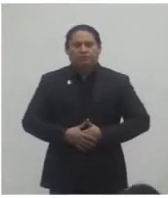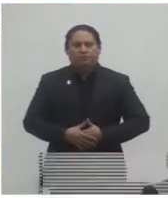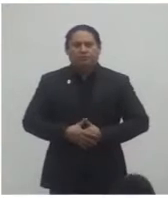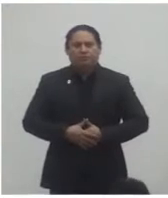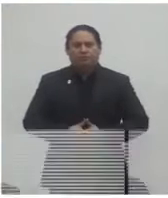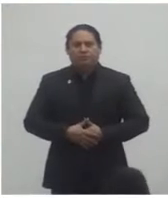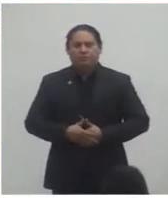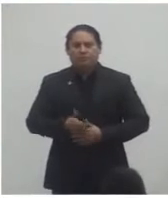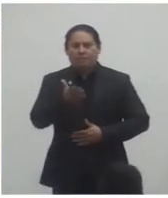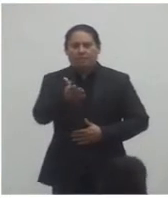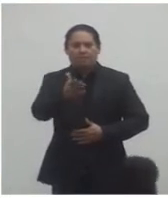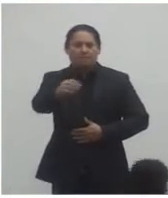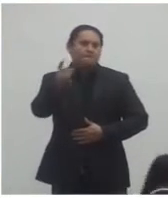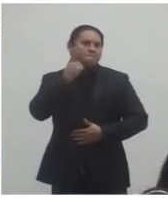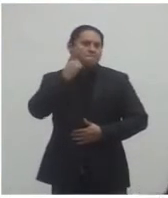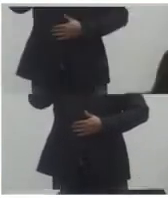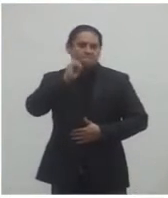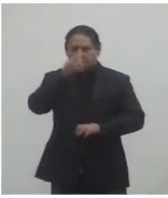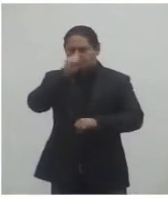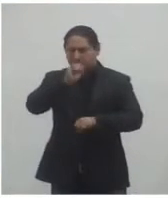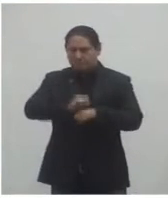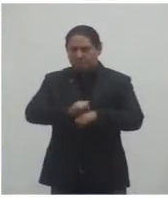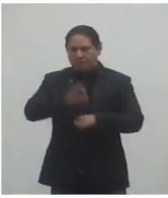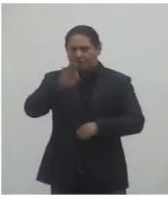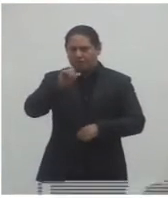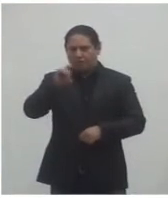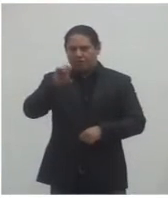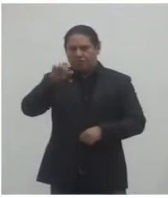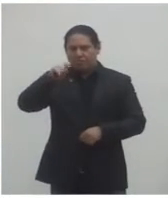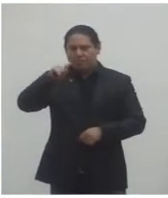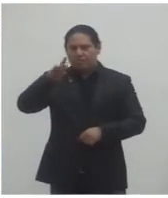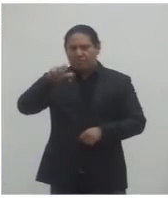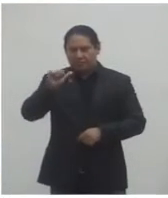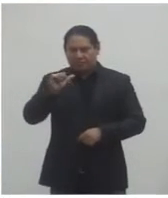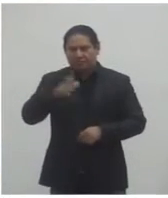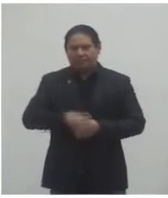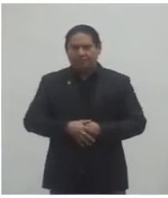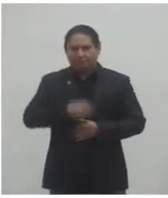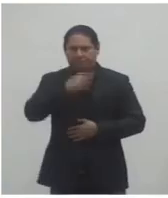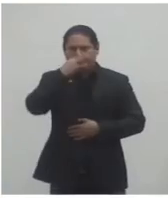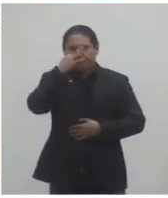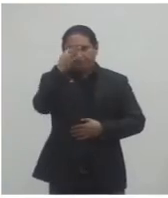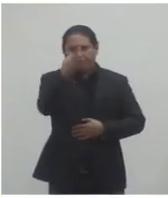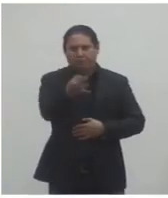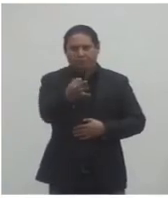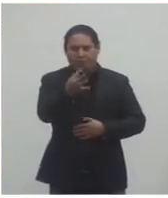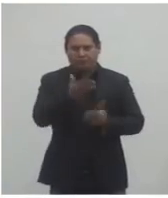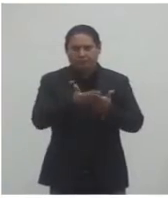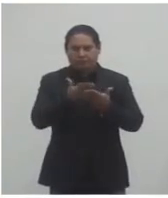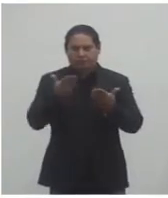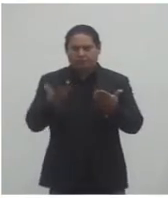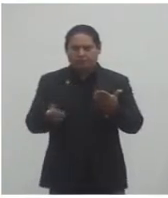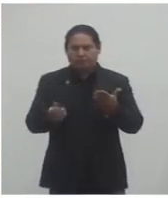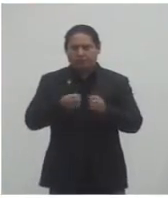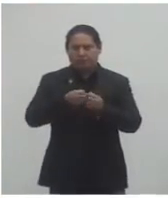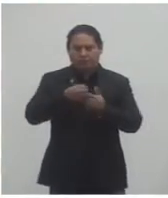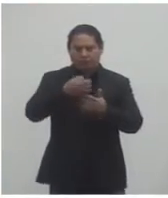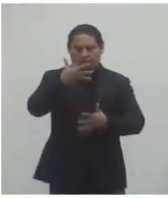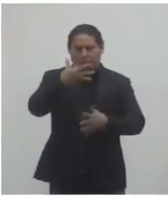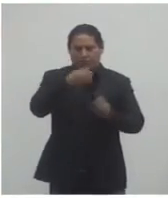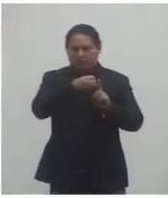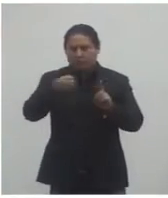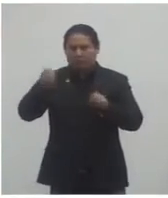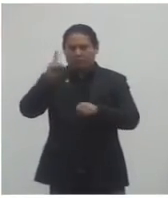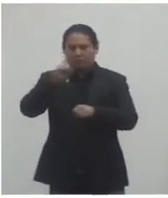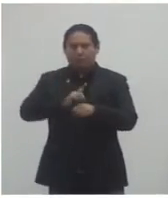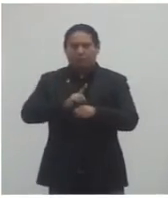Legislativo, solicito a la diputada secretaria Flor de María Esponda Torres haga del conocimiento de la Asamblea el orden del